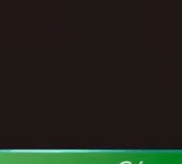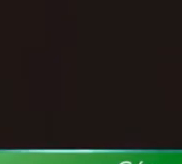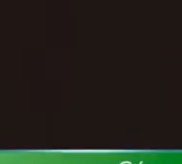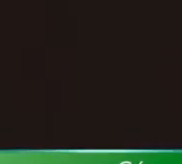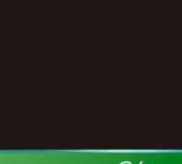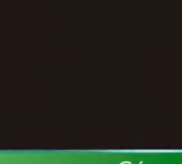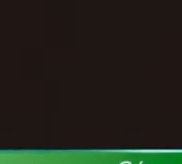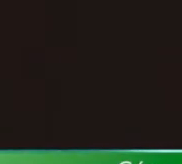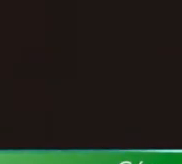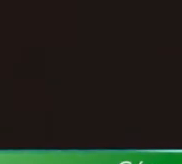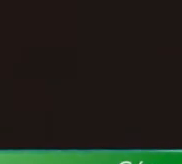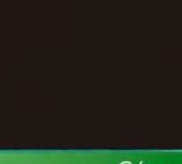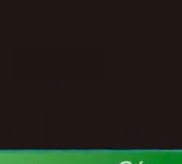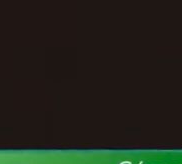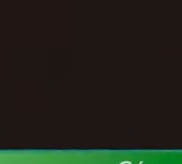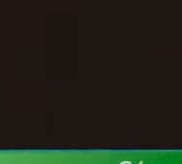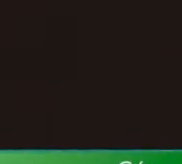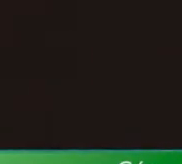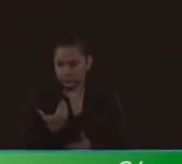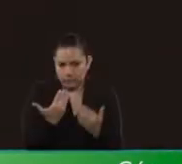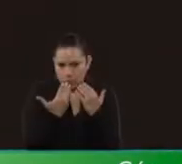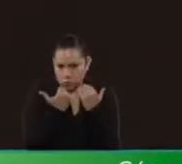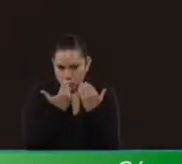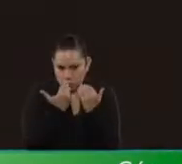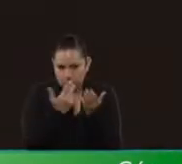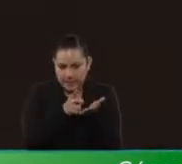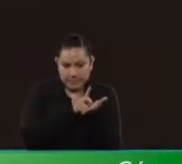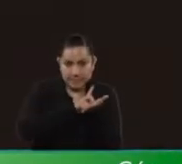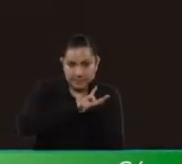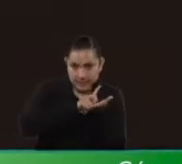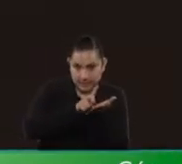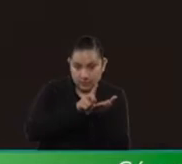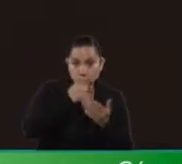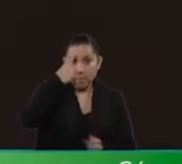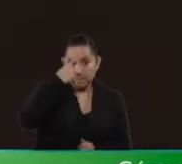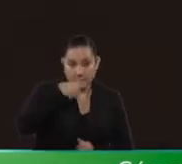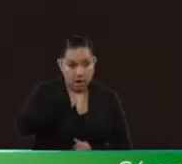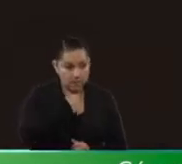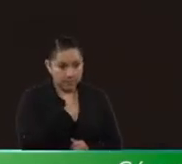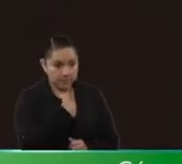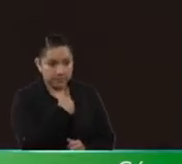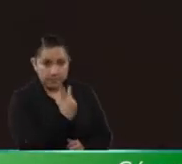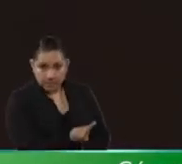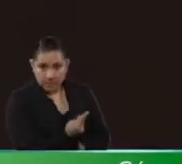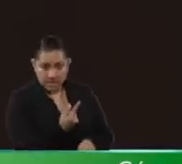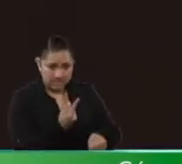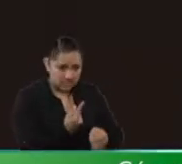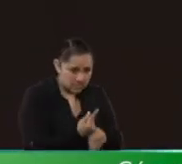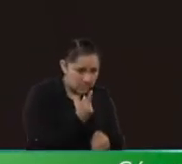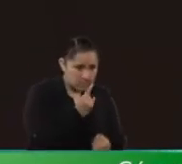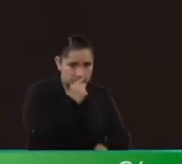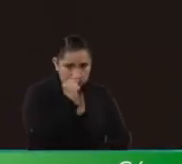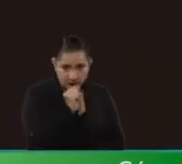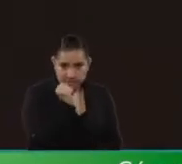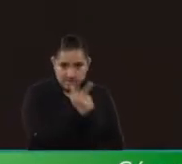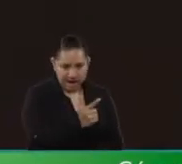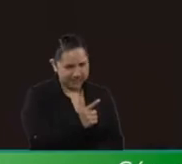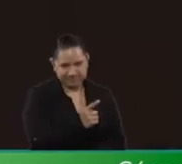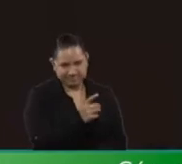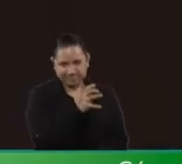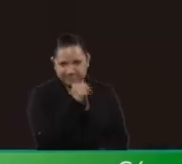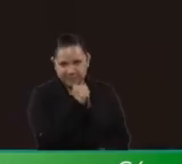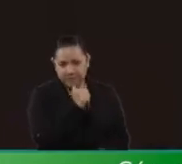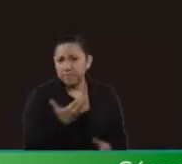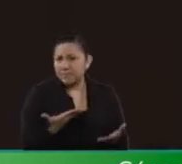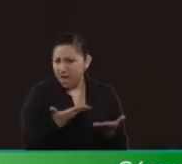6 años. No tengo derecho a fallar. Hoy podemos decir que más del